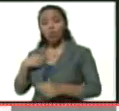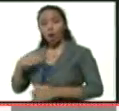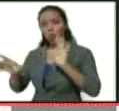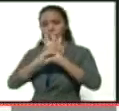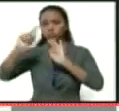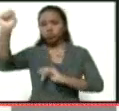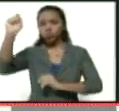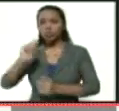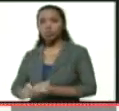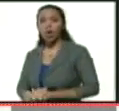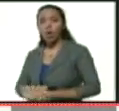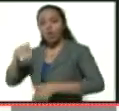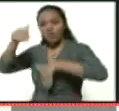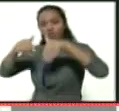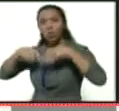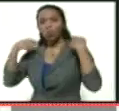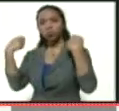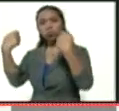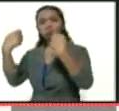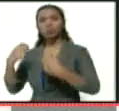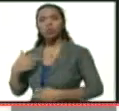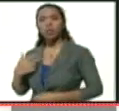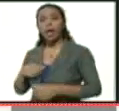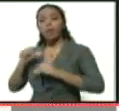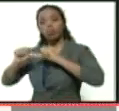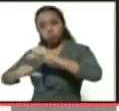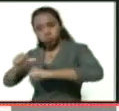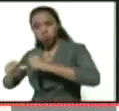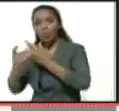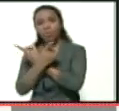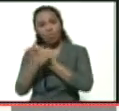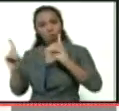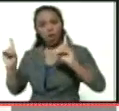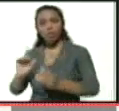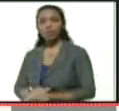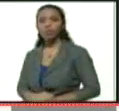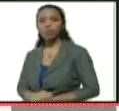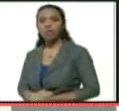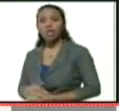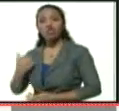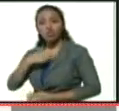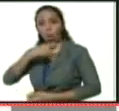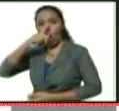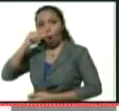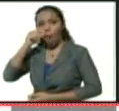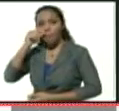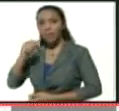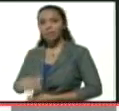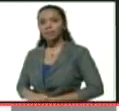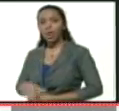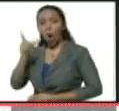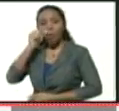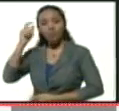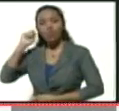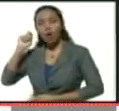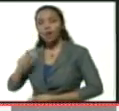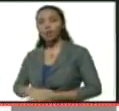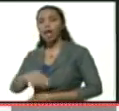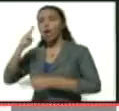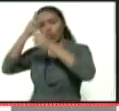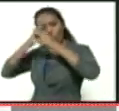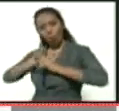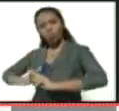constitución, de un voto popular, de procesos democráticos, y somos hombres, hombres y mujeres de